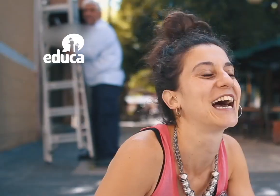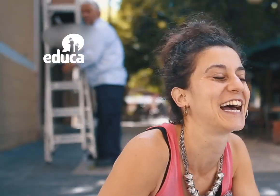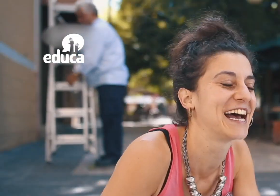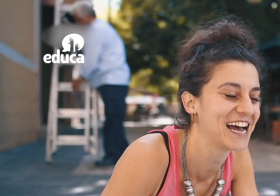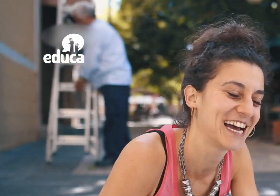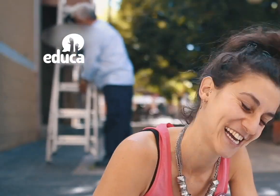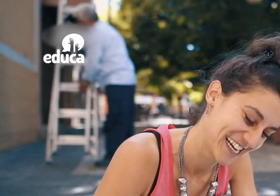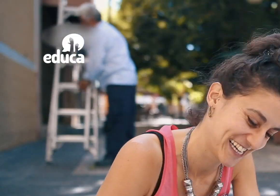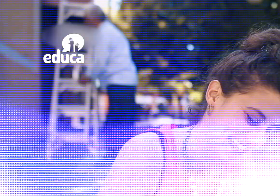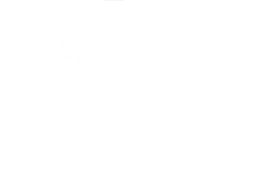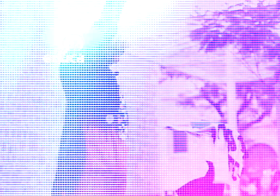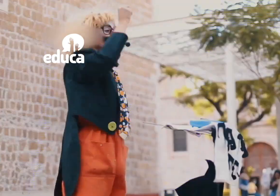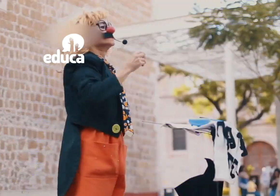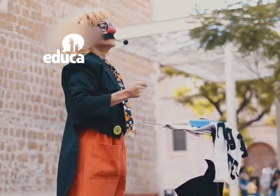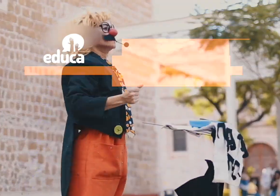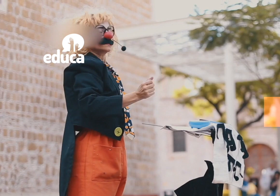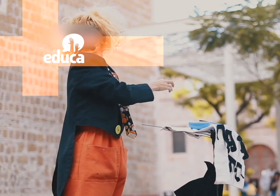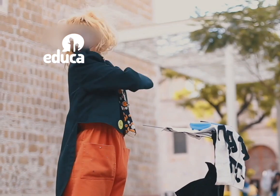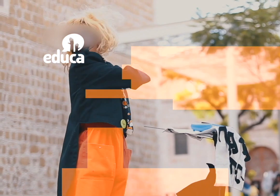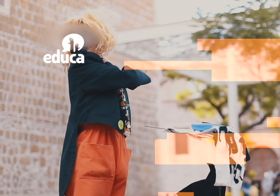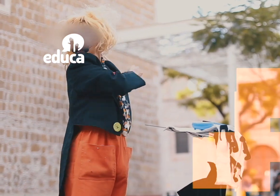peores.